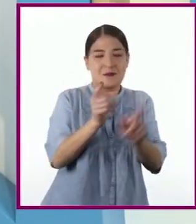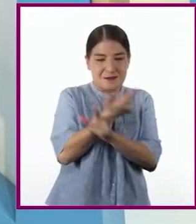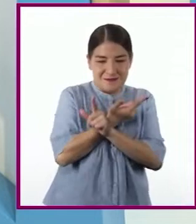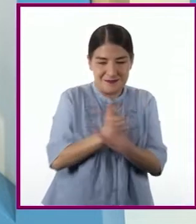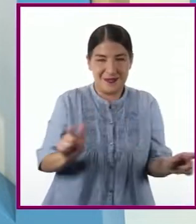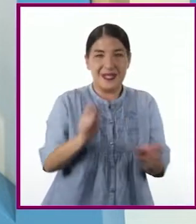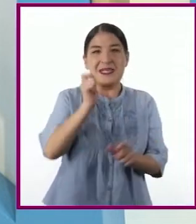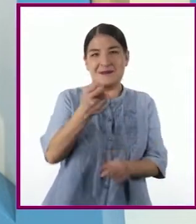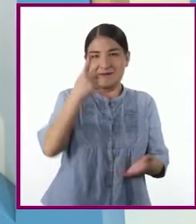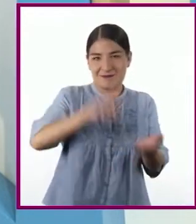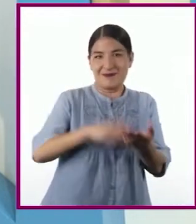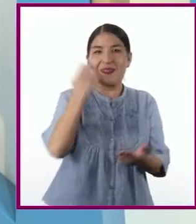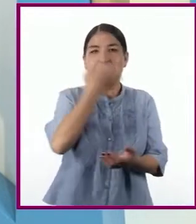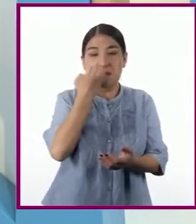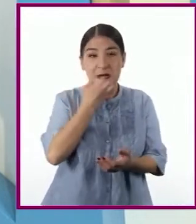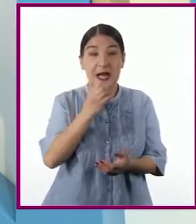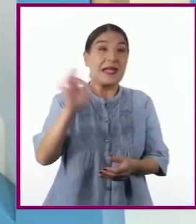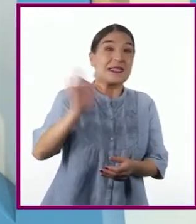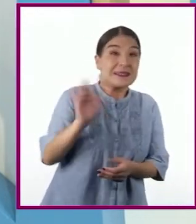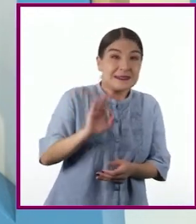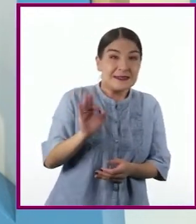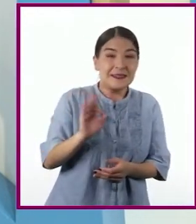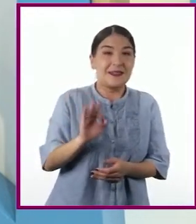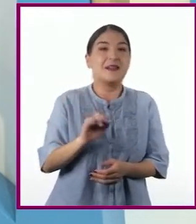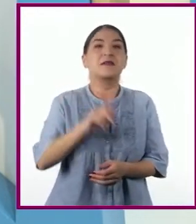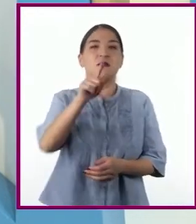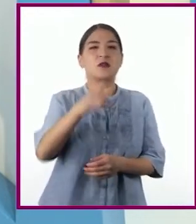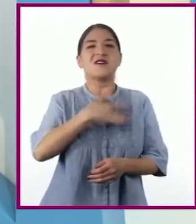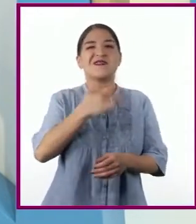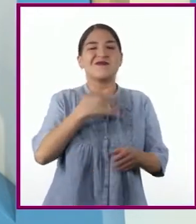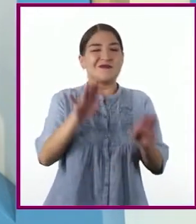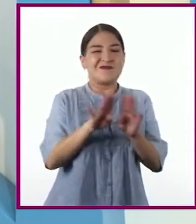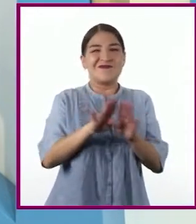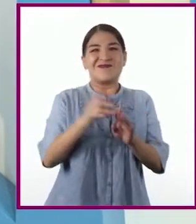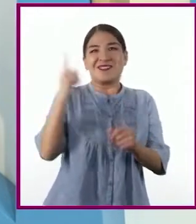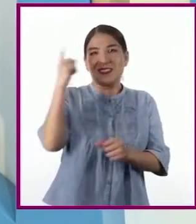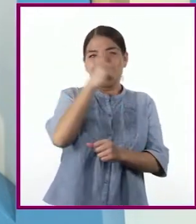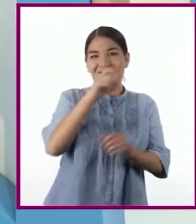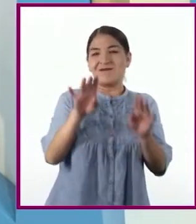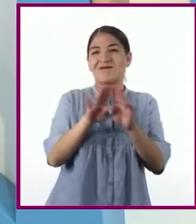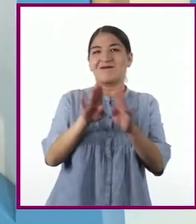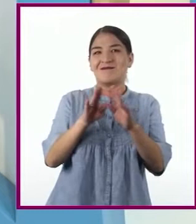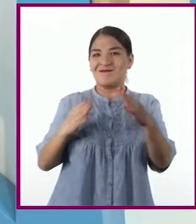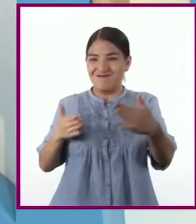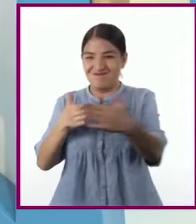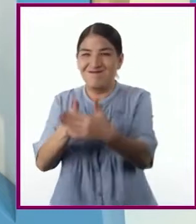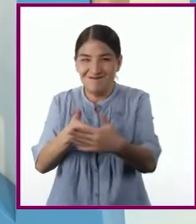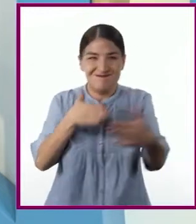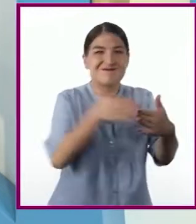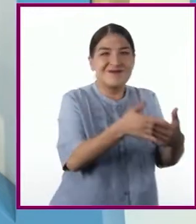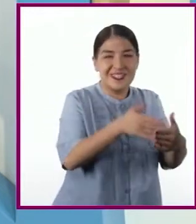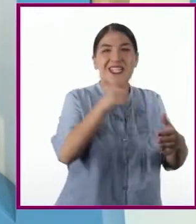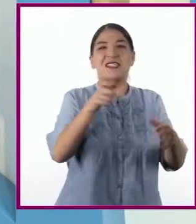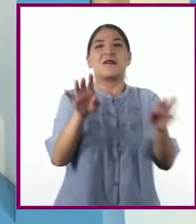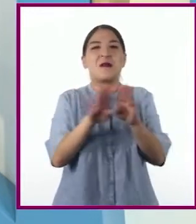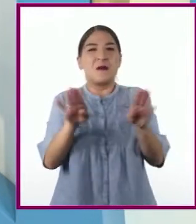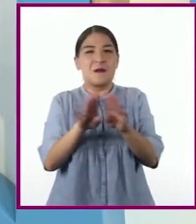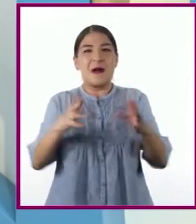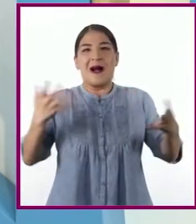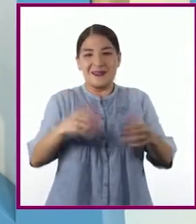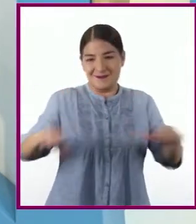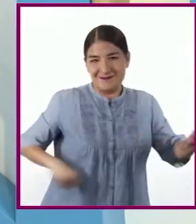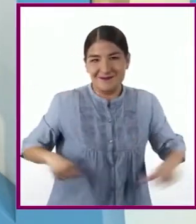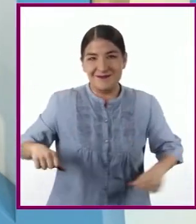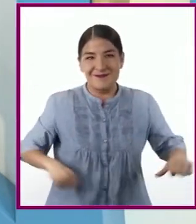libertades en la escuela, posiblemente porque se sientan limitados en algunas decisiones o acciones que ahí